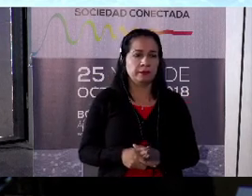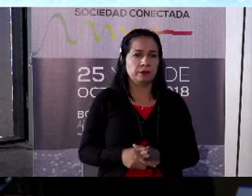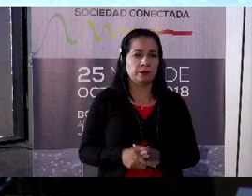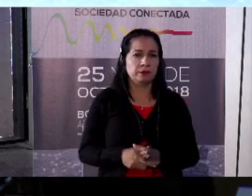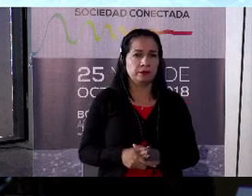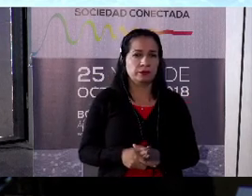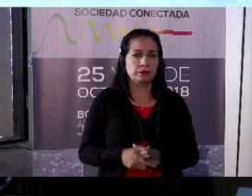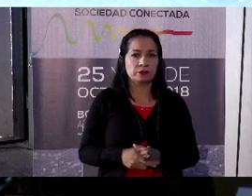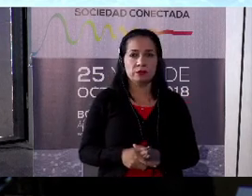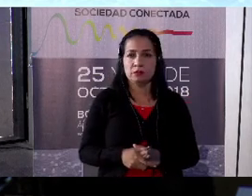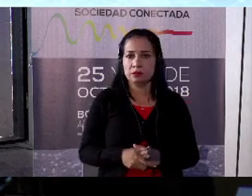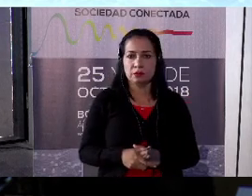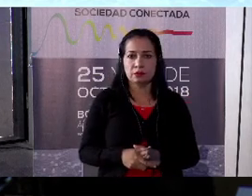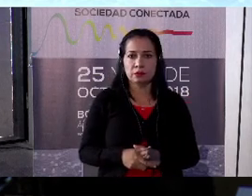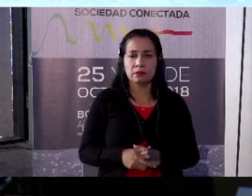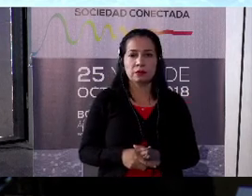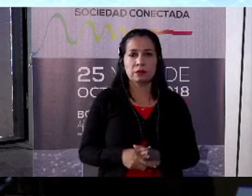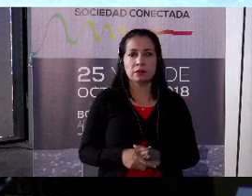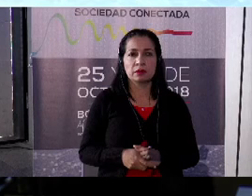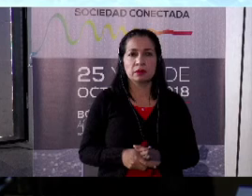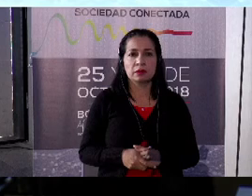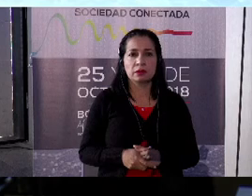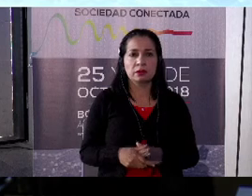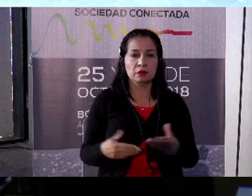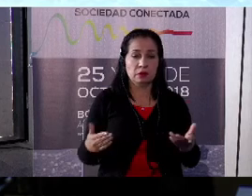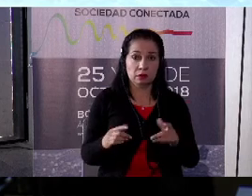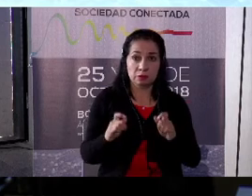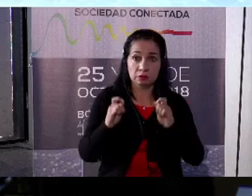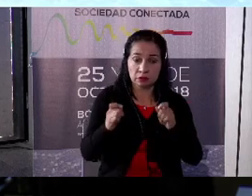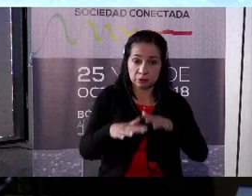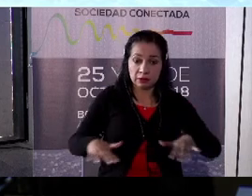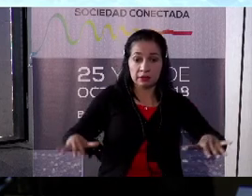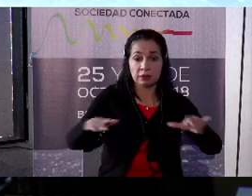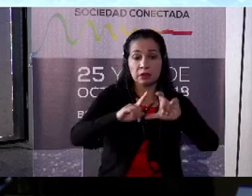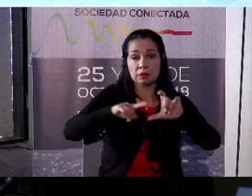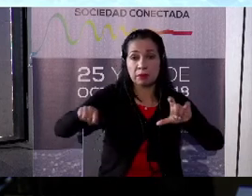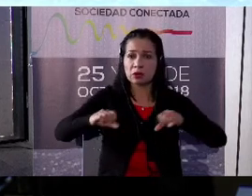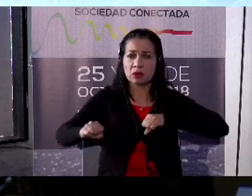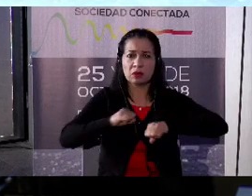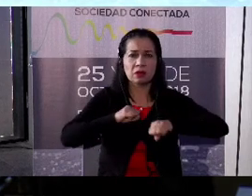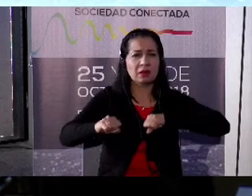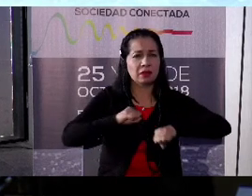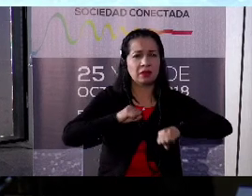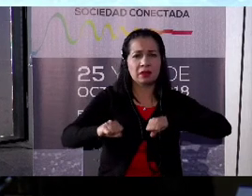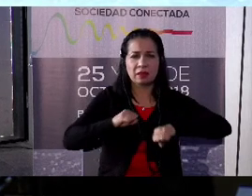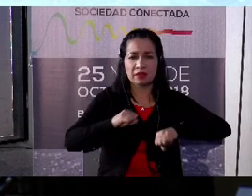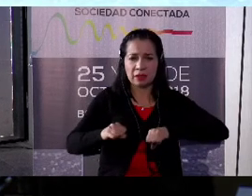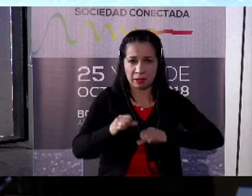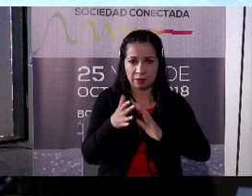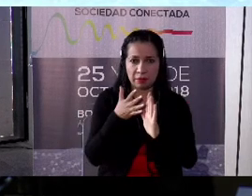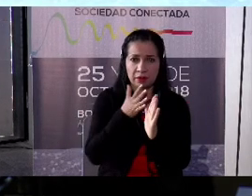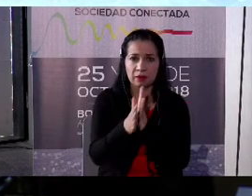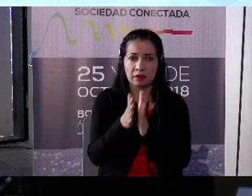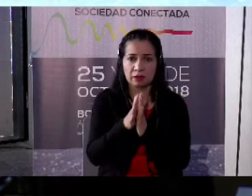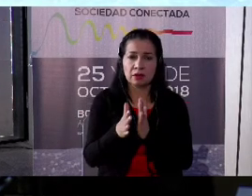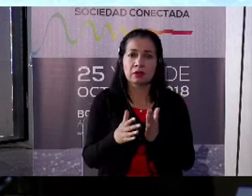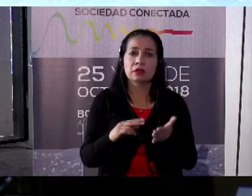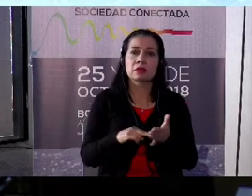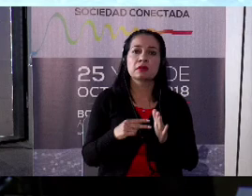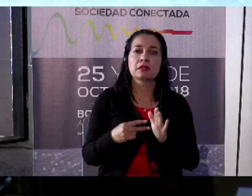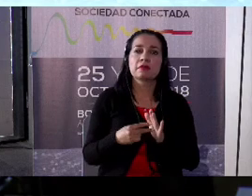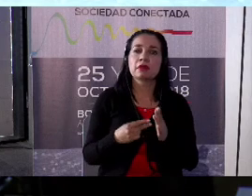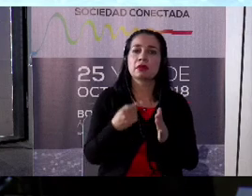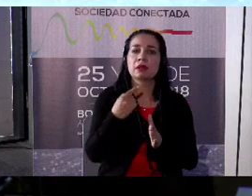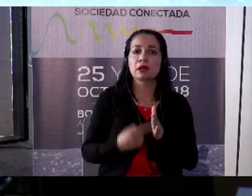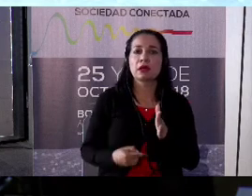futuro cuando decimos asignación de espectro Dinámico podemos hacer o podemos hablar